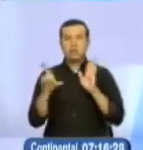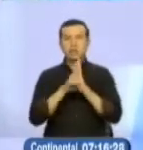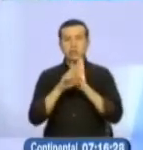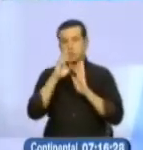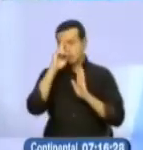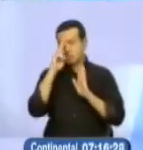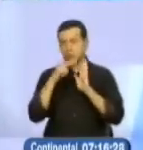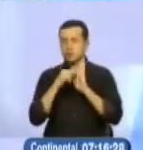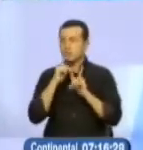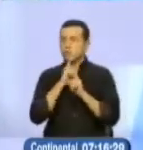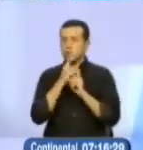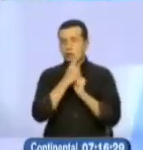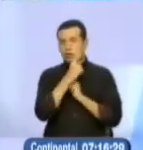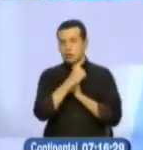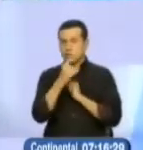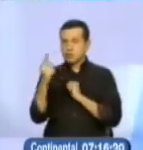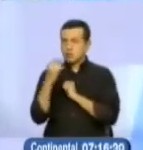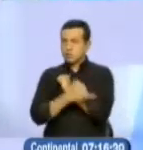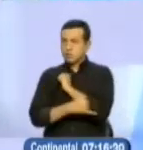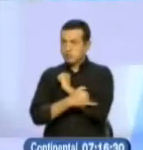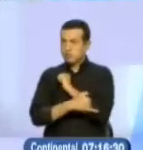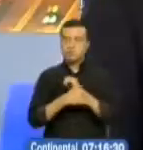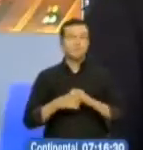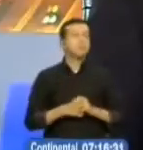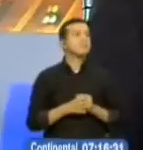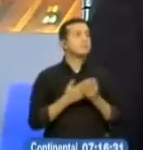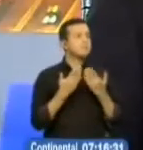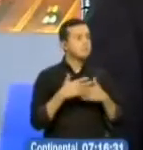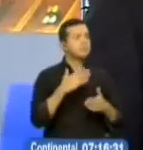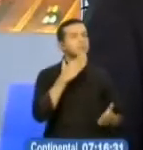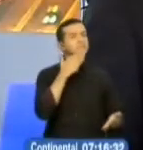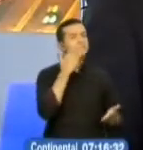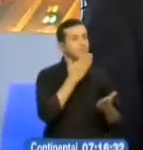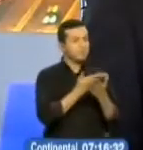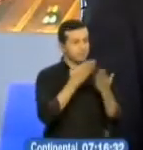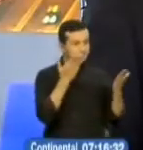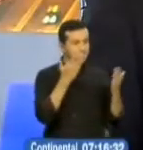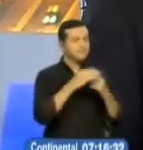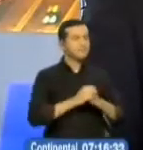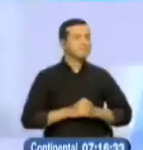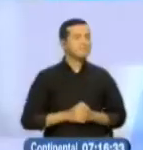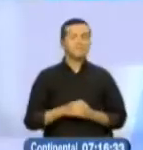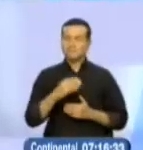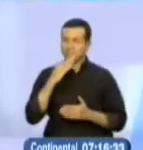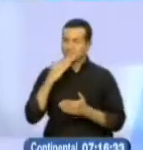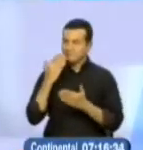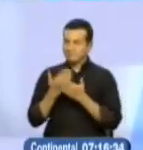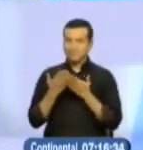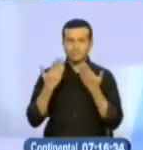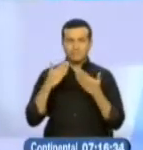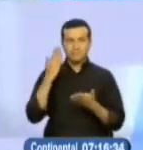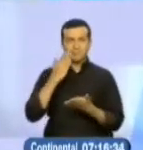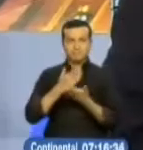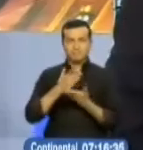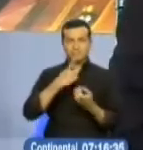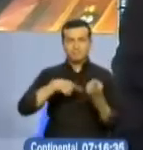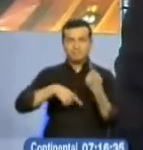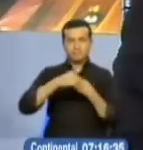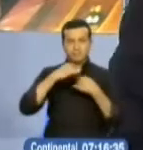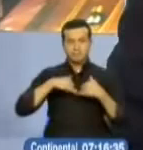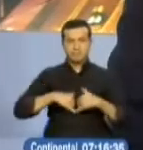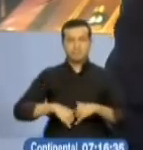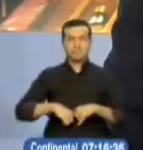jurídico que tiene cada uno de los países salvador robert muchas gracias por estar con nosotros muchas gracias nosotros hacemos una breve pausa y